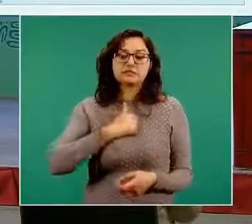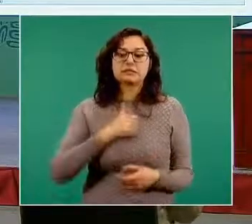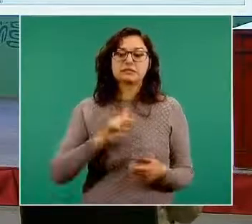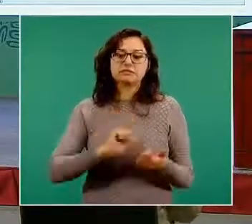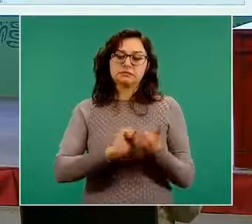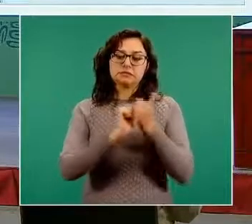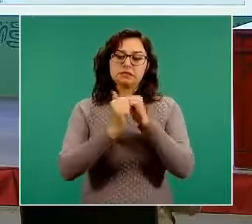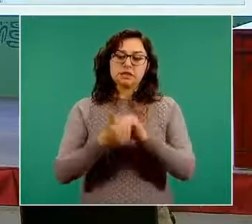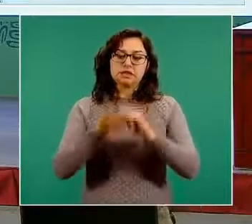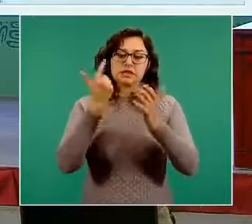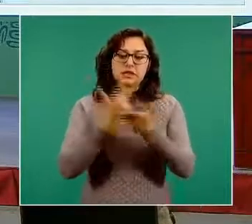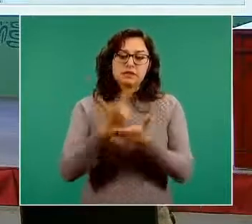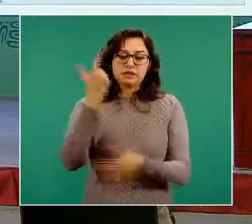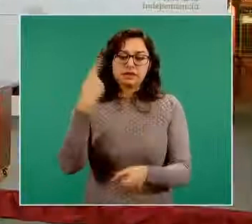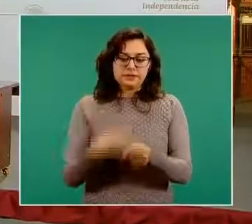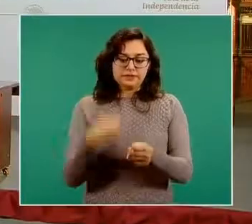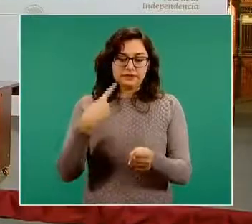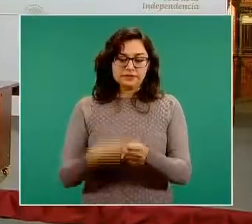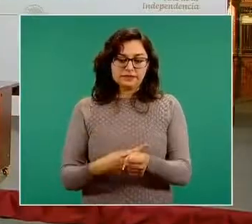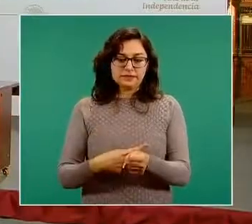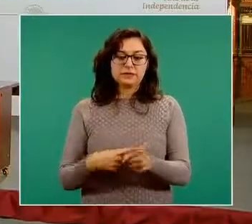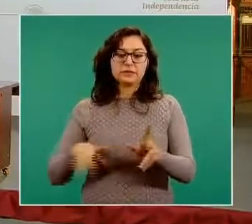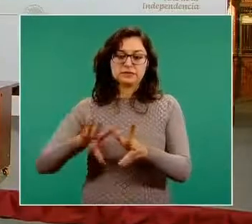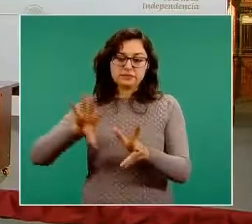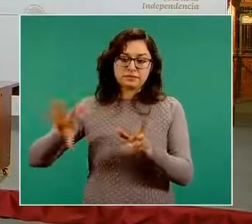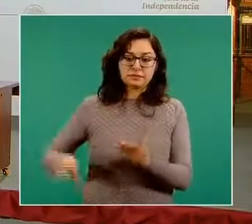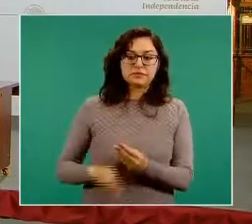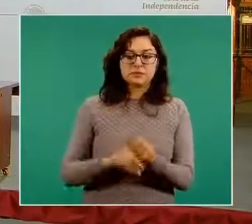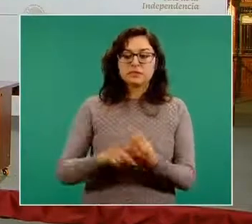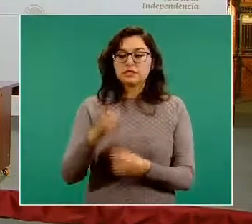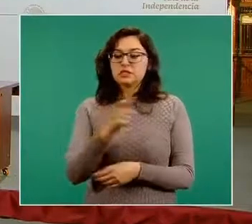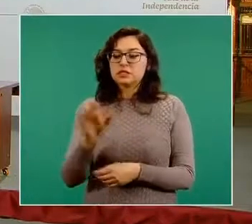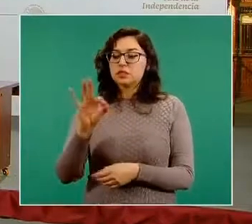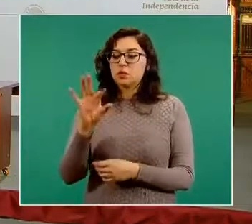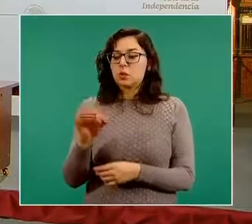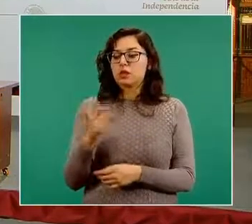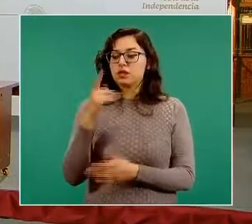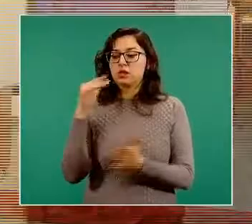de la enfermedad. Si vemos el número acumulado serían